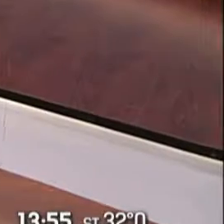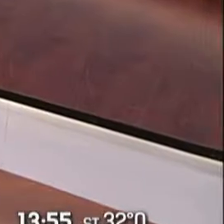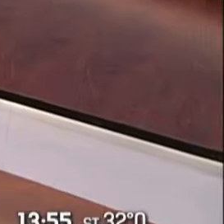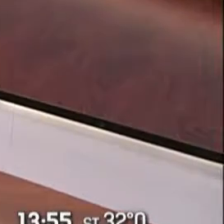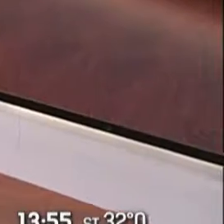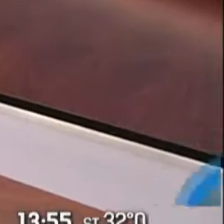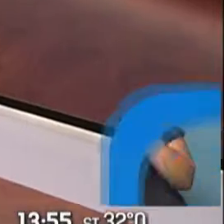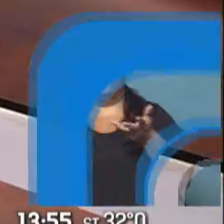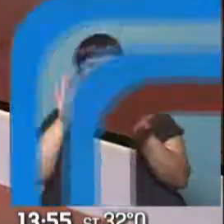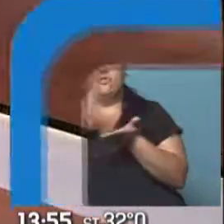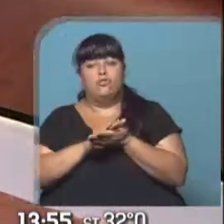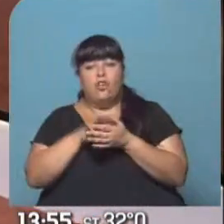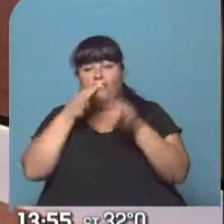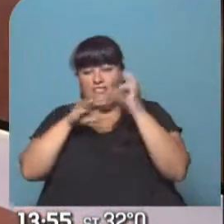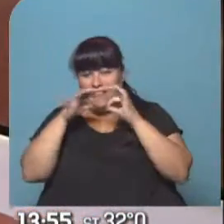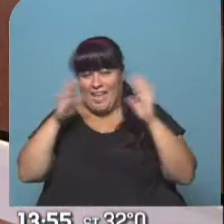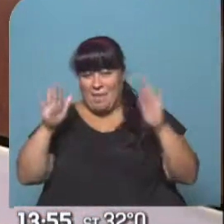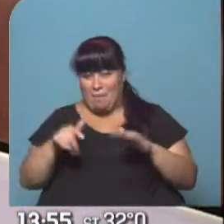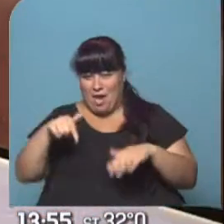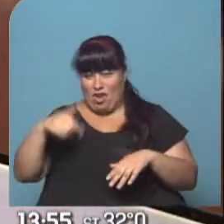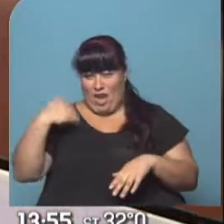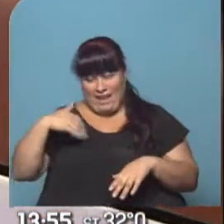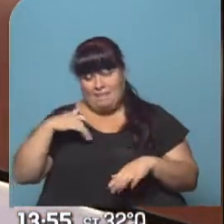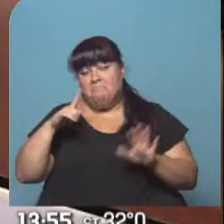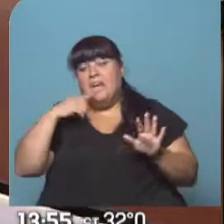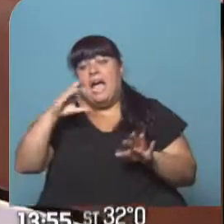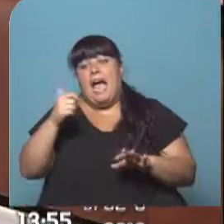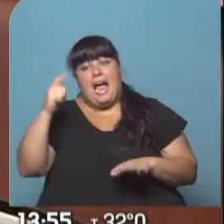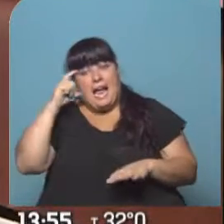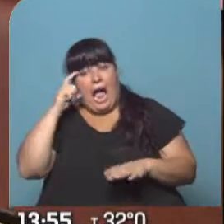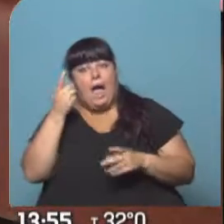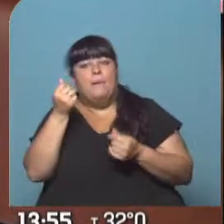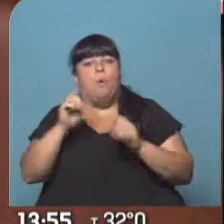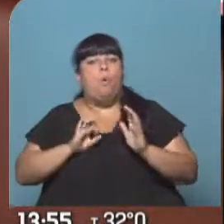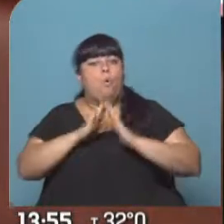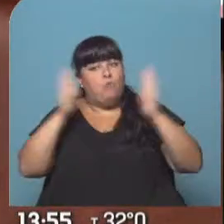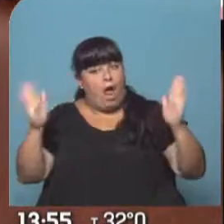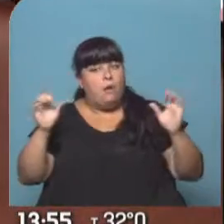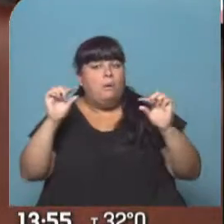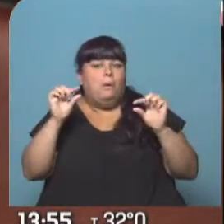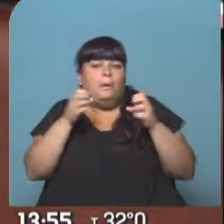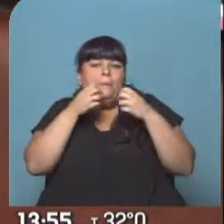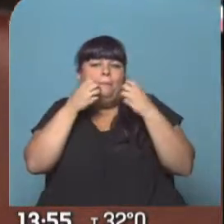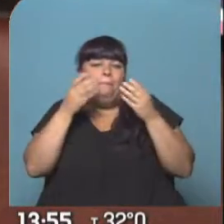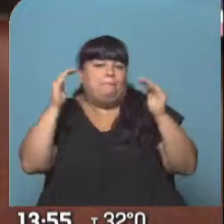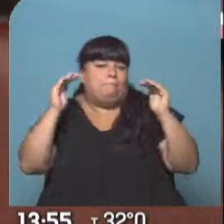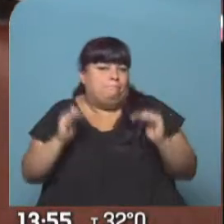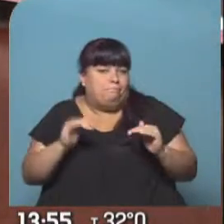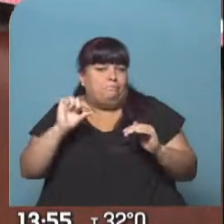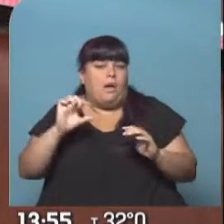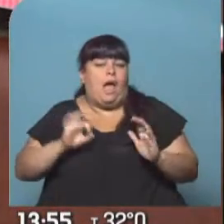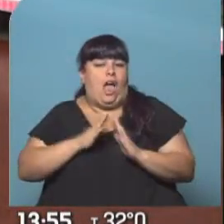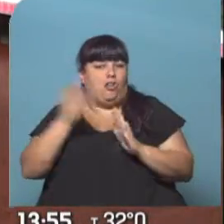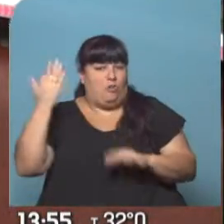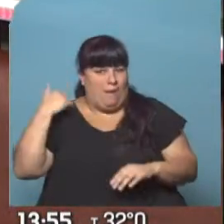hablamos de las ventas minoristas en la república argentina que según came y el valor interanual tuvo una leve caída durante el año